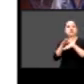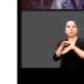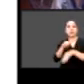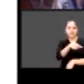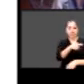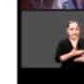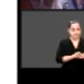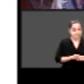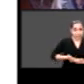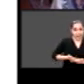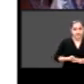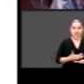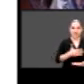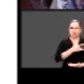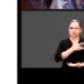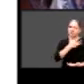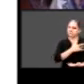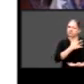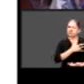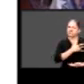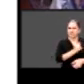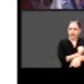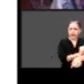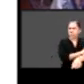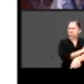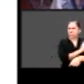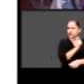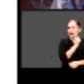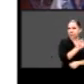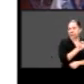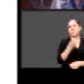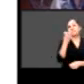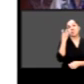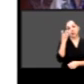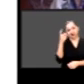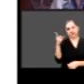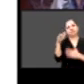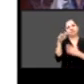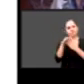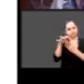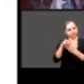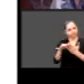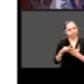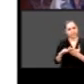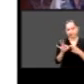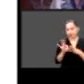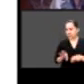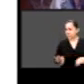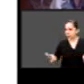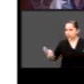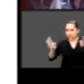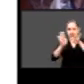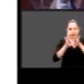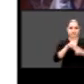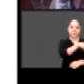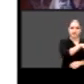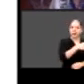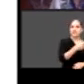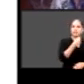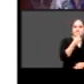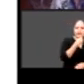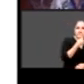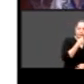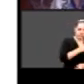misma en esta misma serie que nos habla de lo importante que es atender a las emociones de los adultos